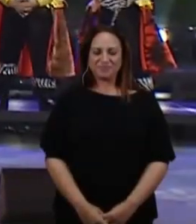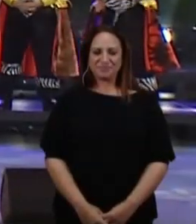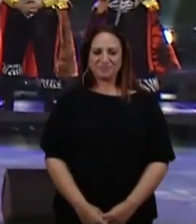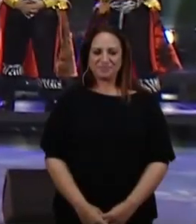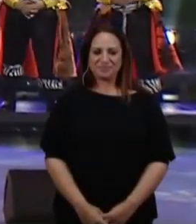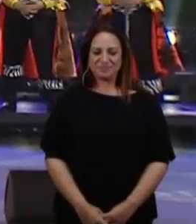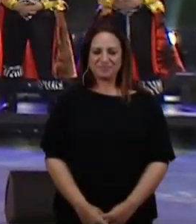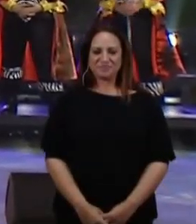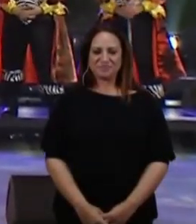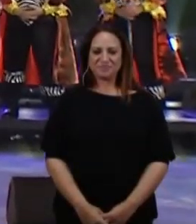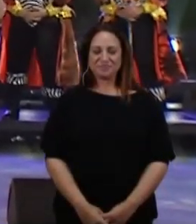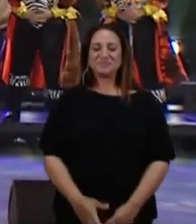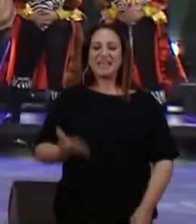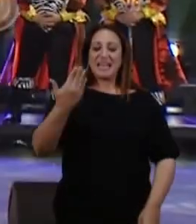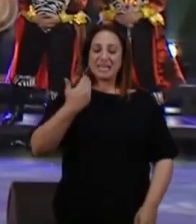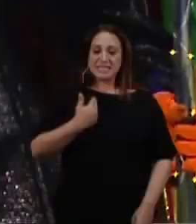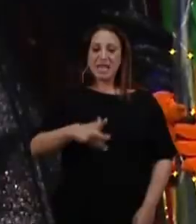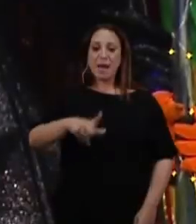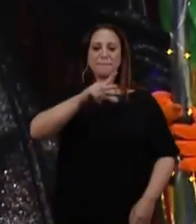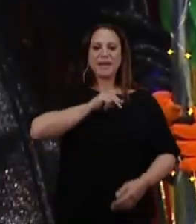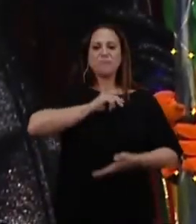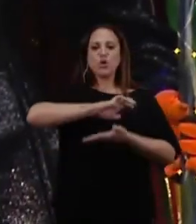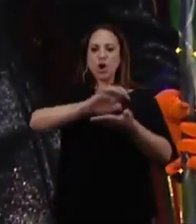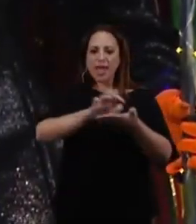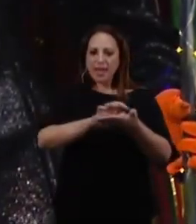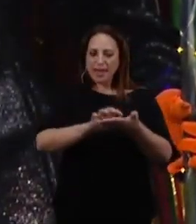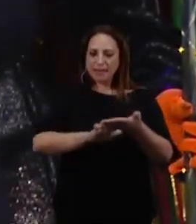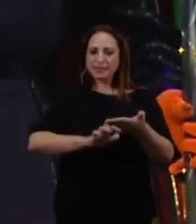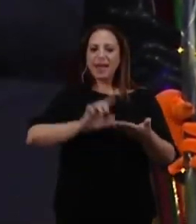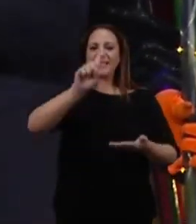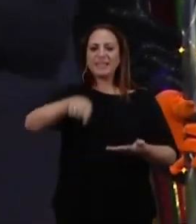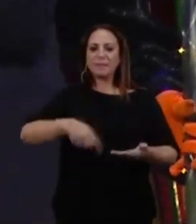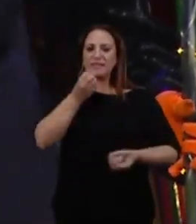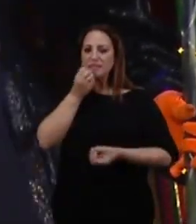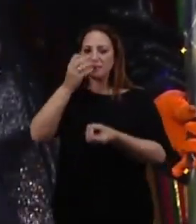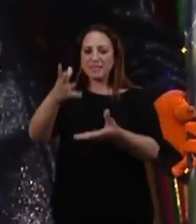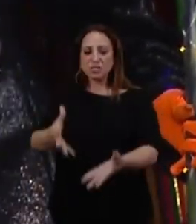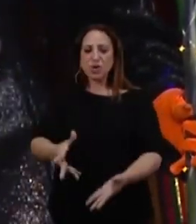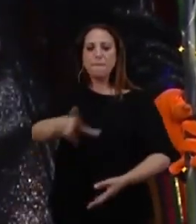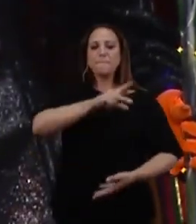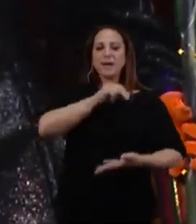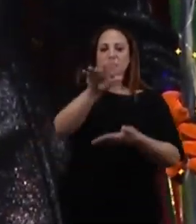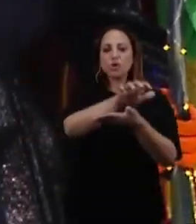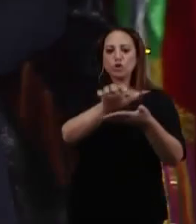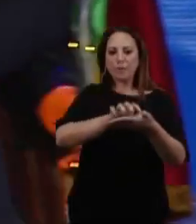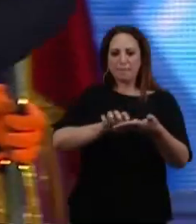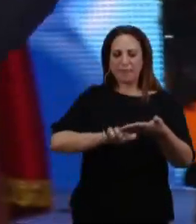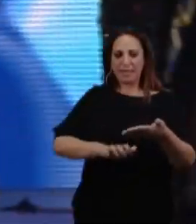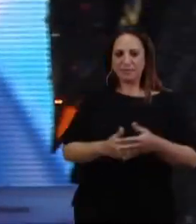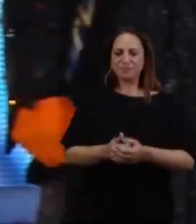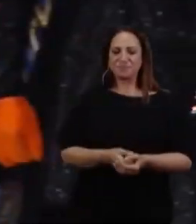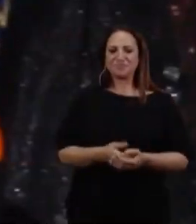Tenemos Tomás Pérez por aquí e interpretación. También pido, sí, déjeme primero el Tomás Pérez, tome esto. Gracias, José